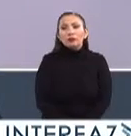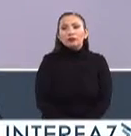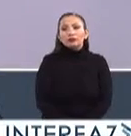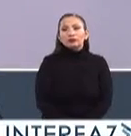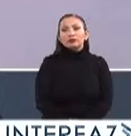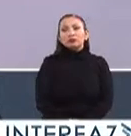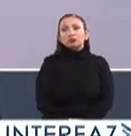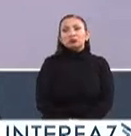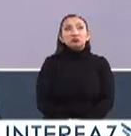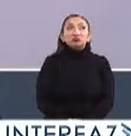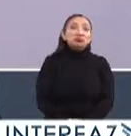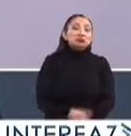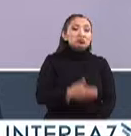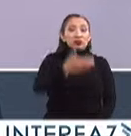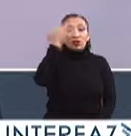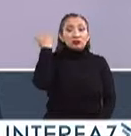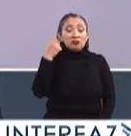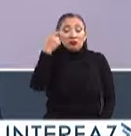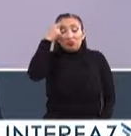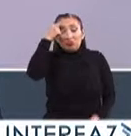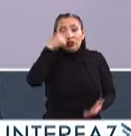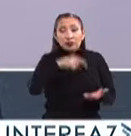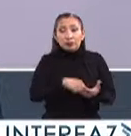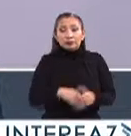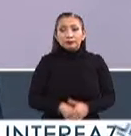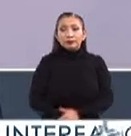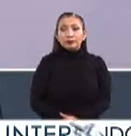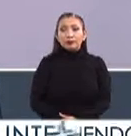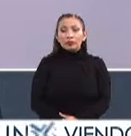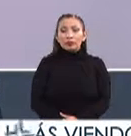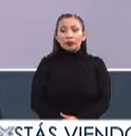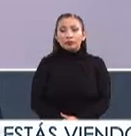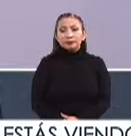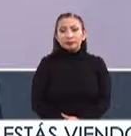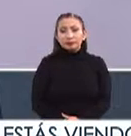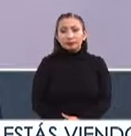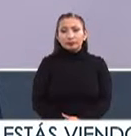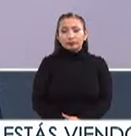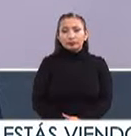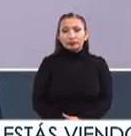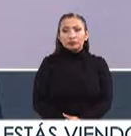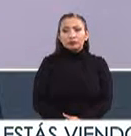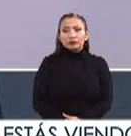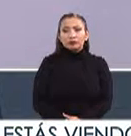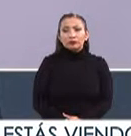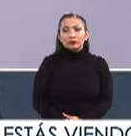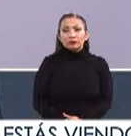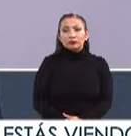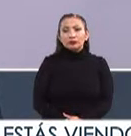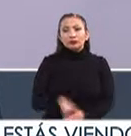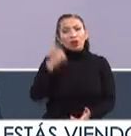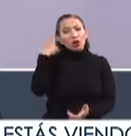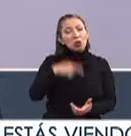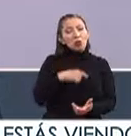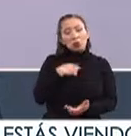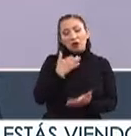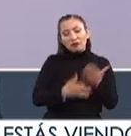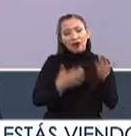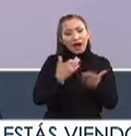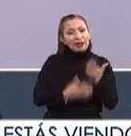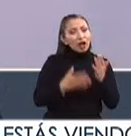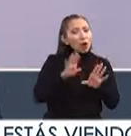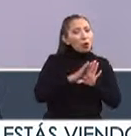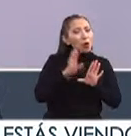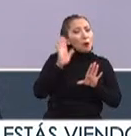sé, yo por lo pronto pienso que me hace falta tener la capacidad de hacer